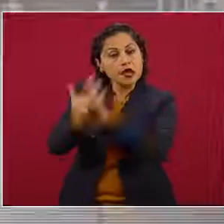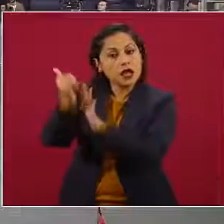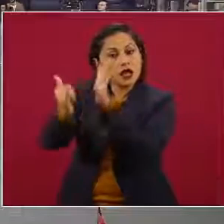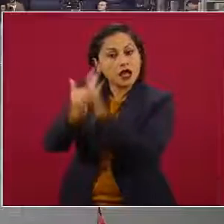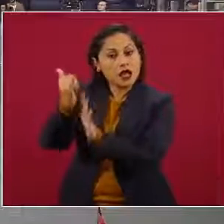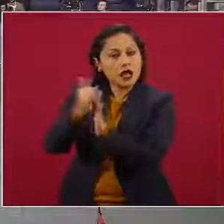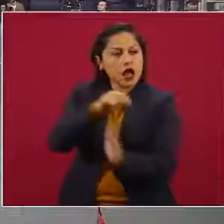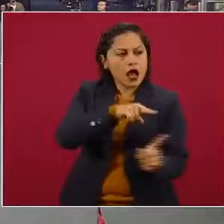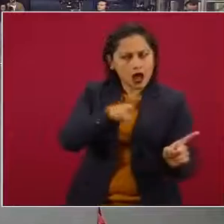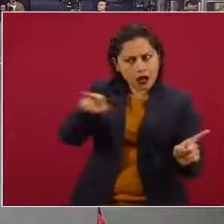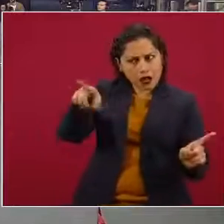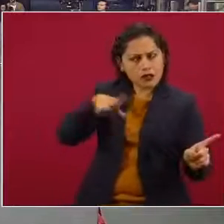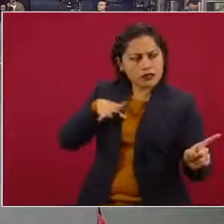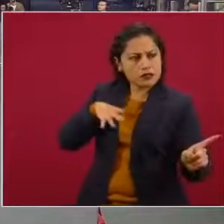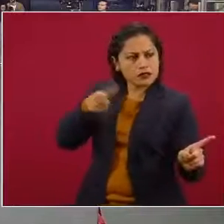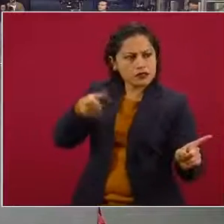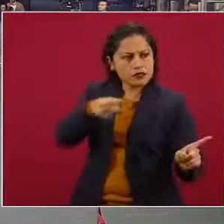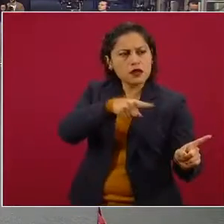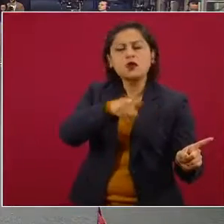aquí está tu departamento.